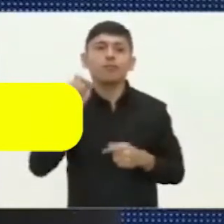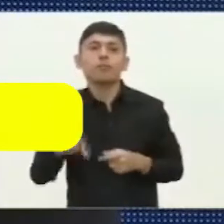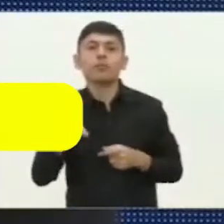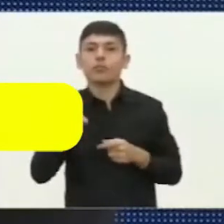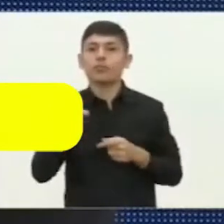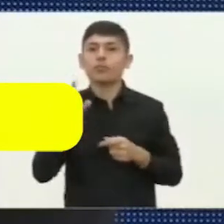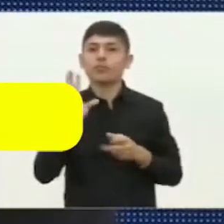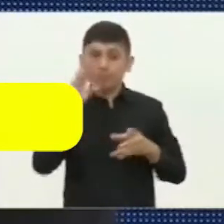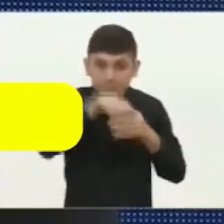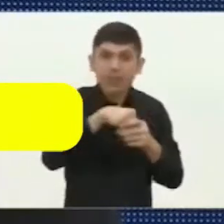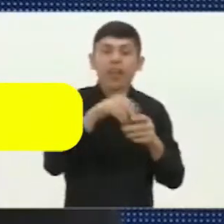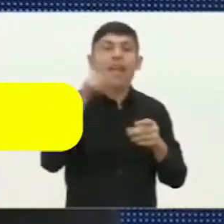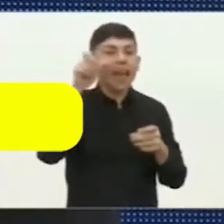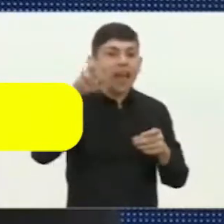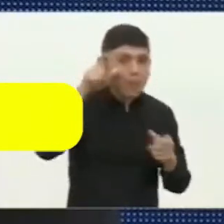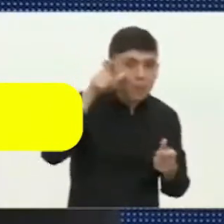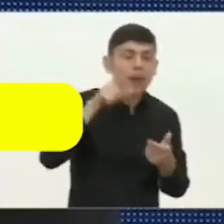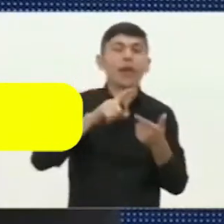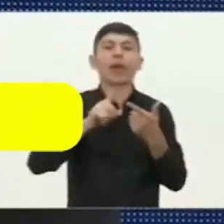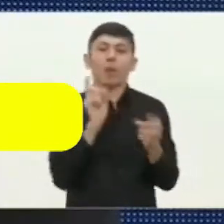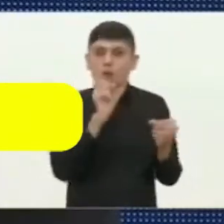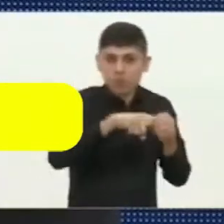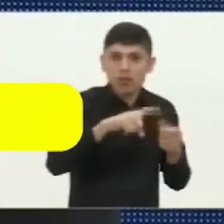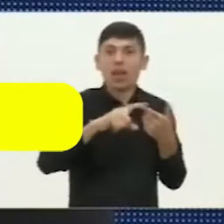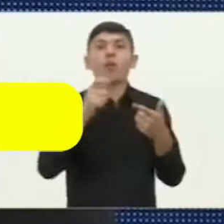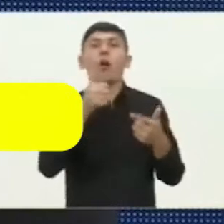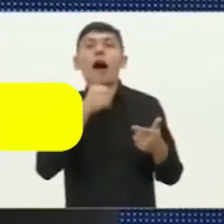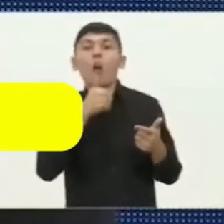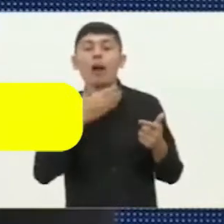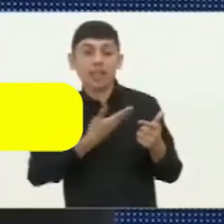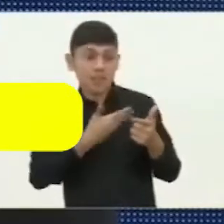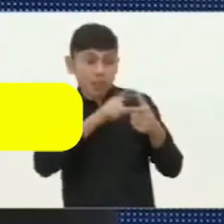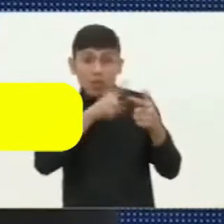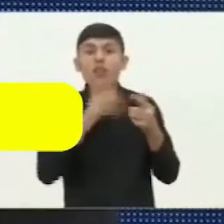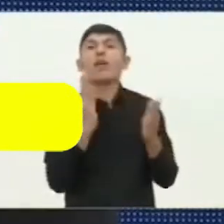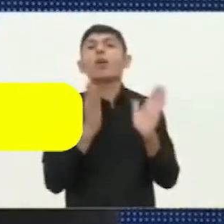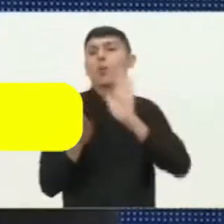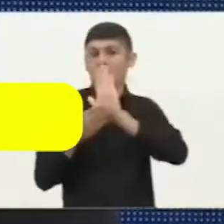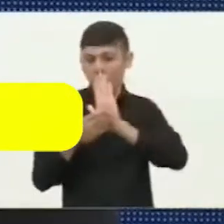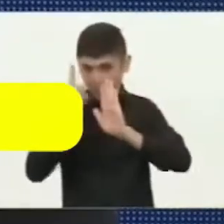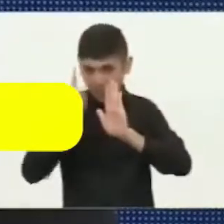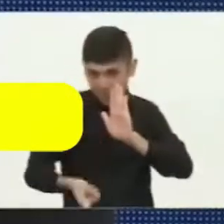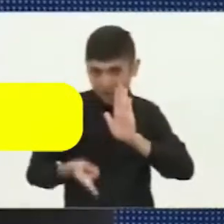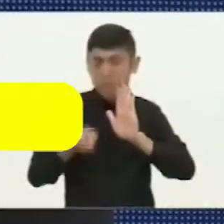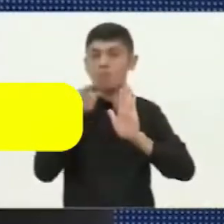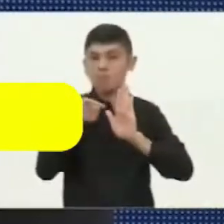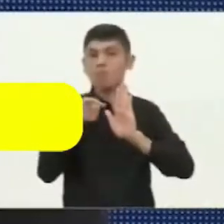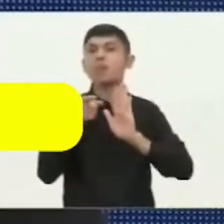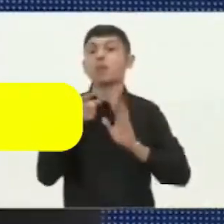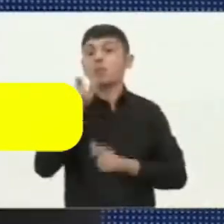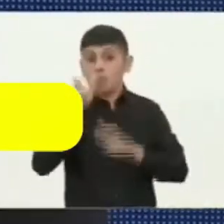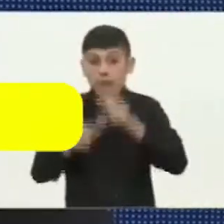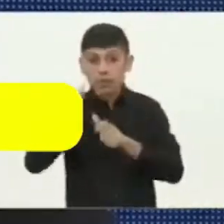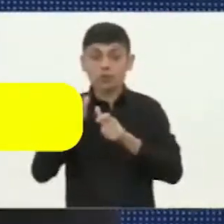ser usuarios de la EPE, de Aguas. Vamos a llevar adelante toda la inscripción de estos